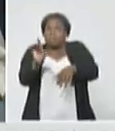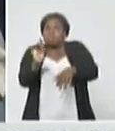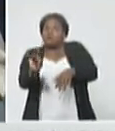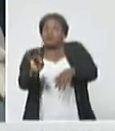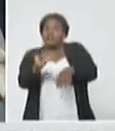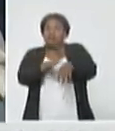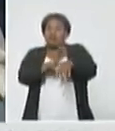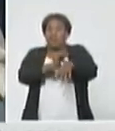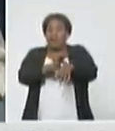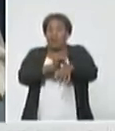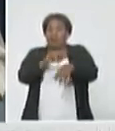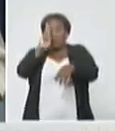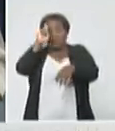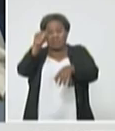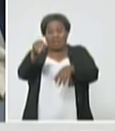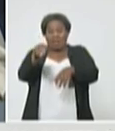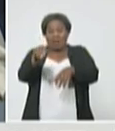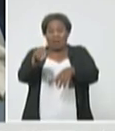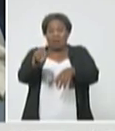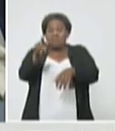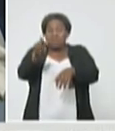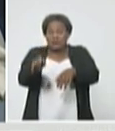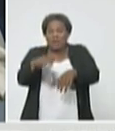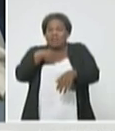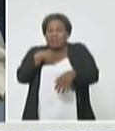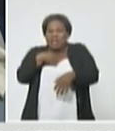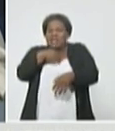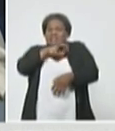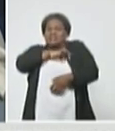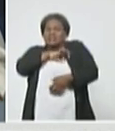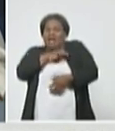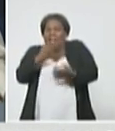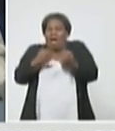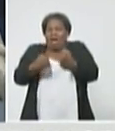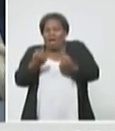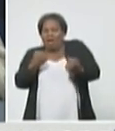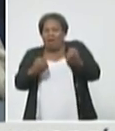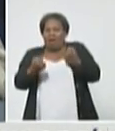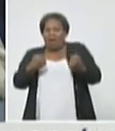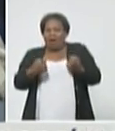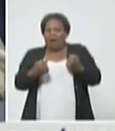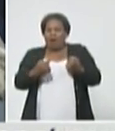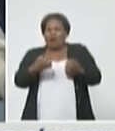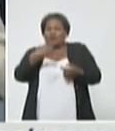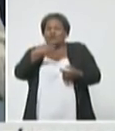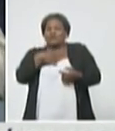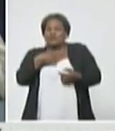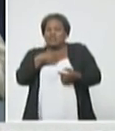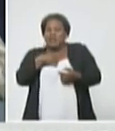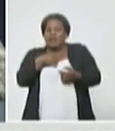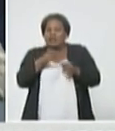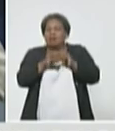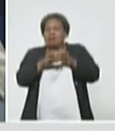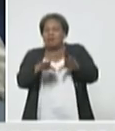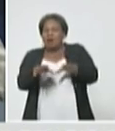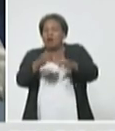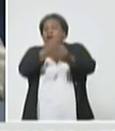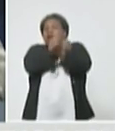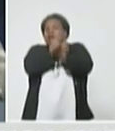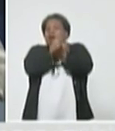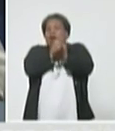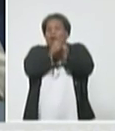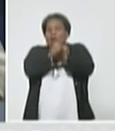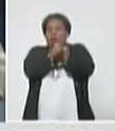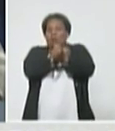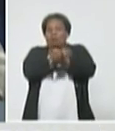tiene síntomas de la enfermedad, que además de eso tiene un elemento epidemiológico, un riesgo epidemiológico. Por lo